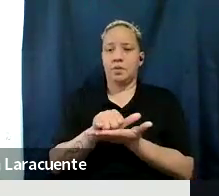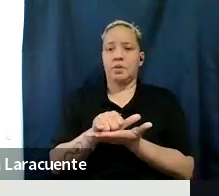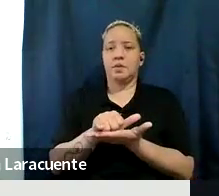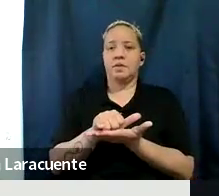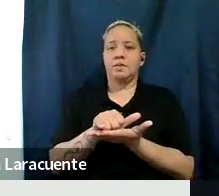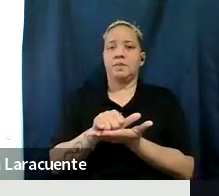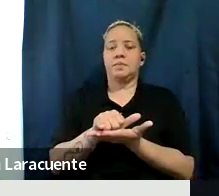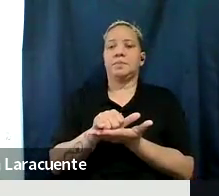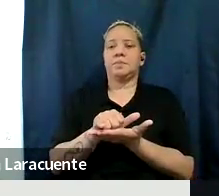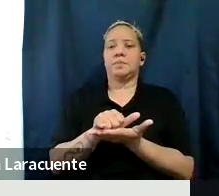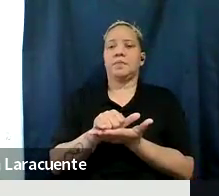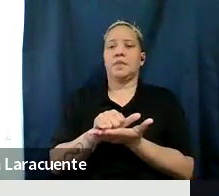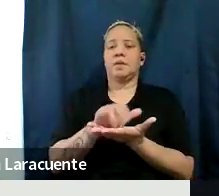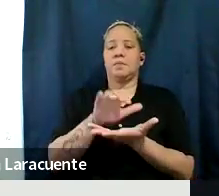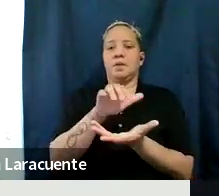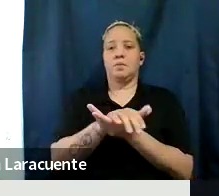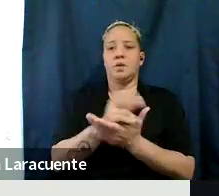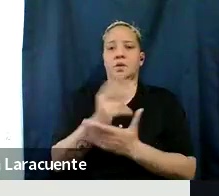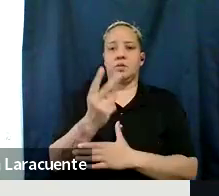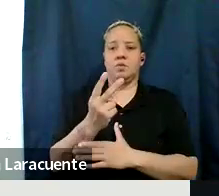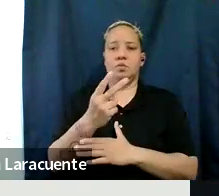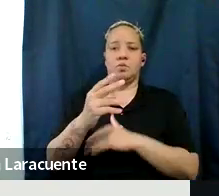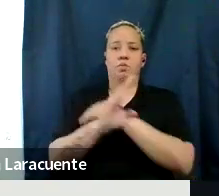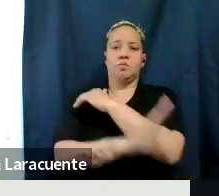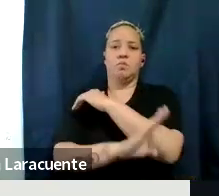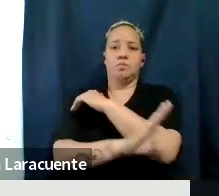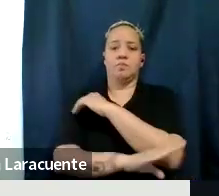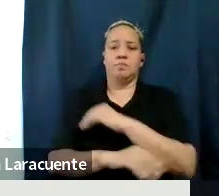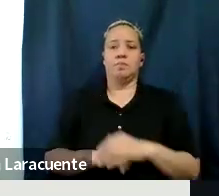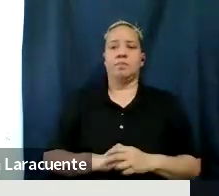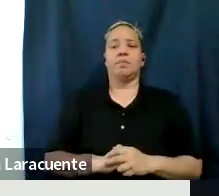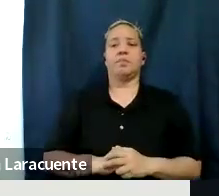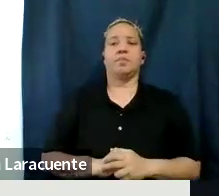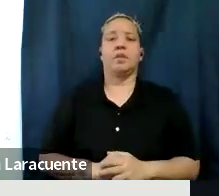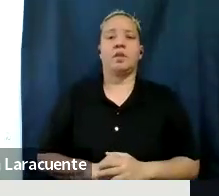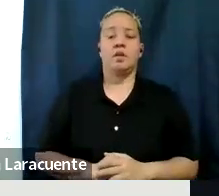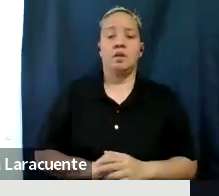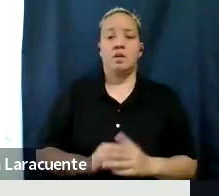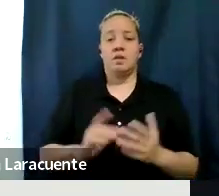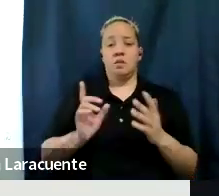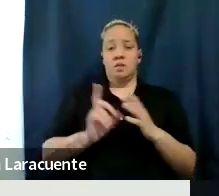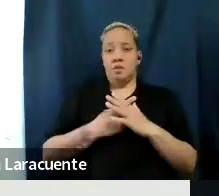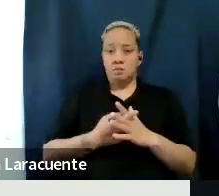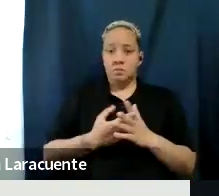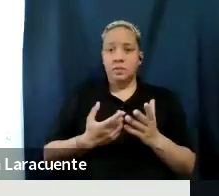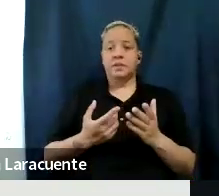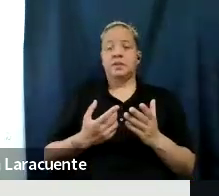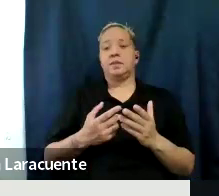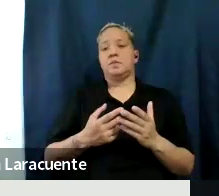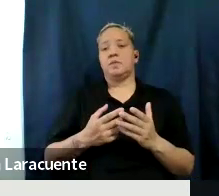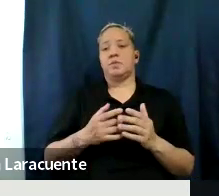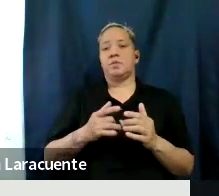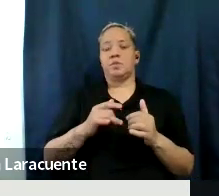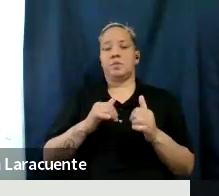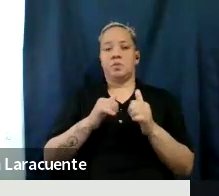el matrimonio llega el 2 de septiembre. En fin, como les decía, lo que en principio pintaba como una estancia corta